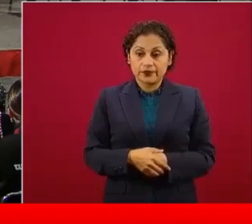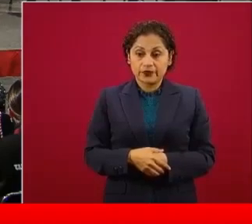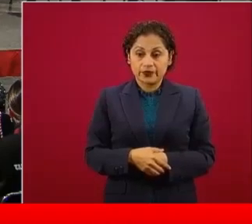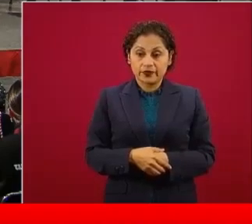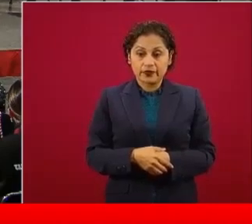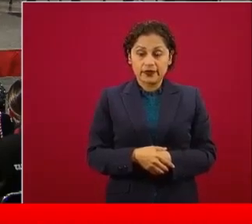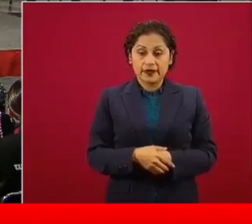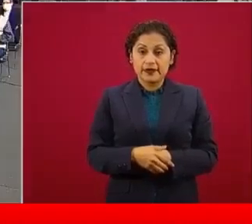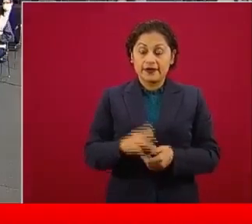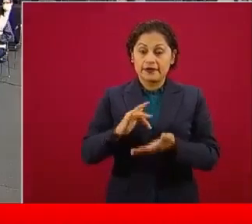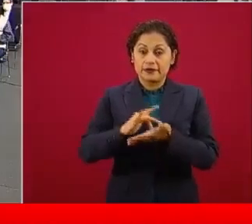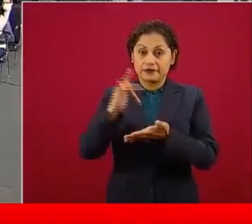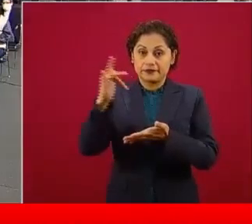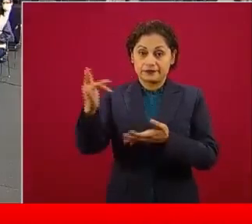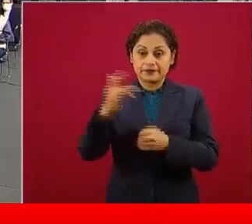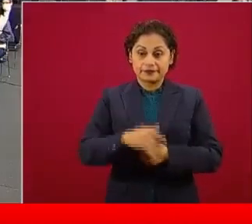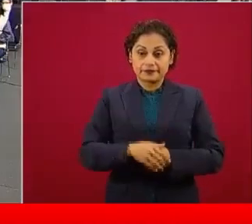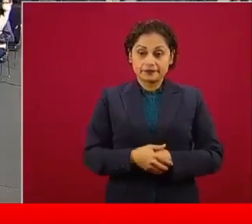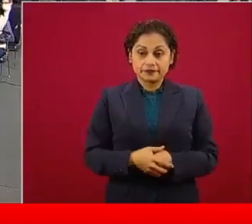Gracias.